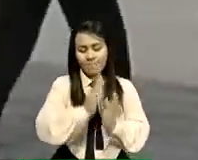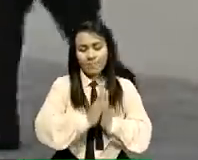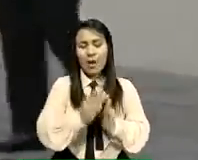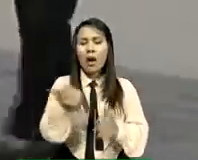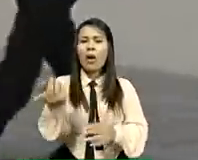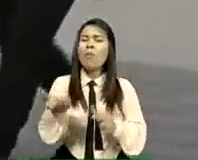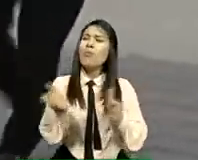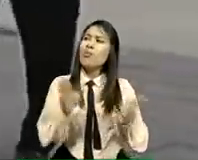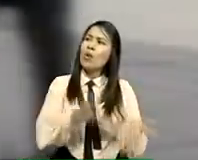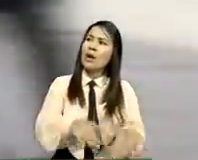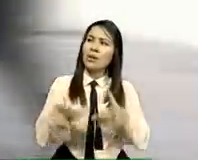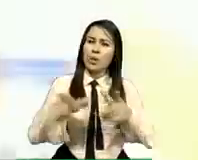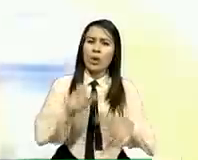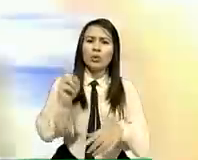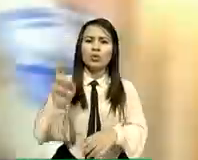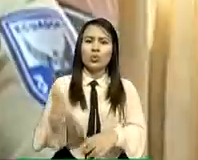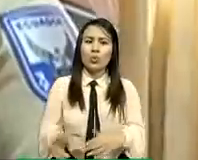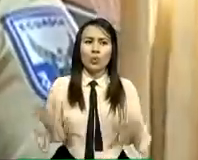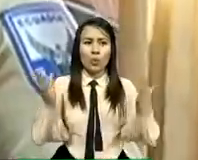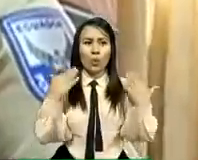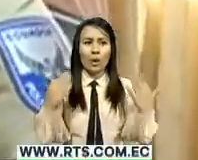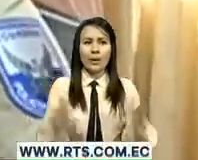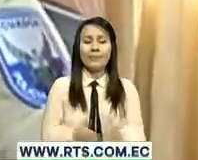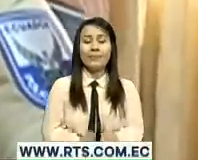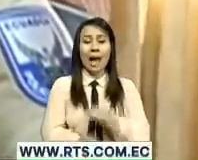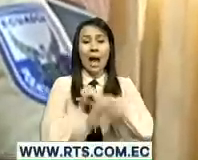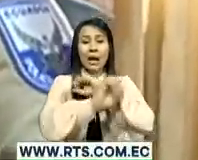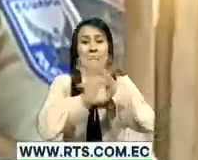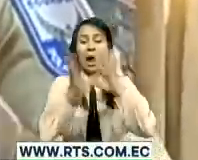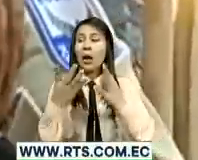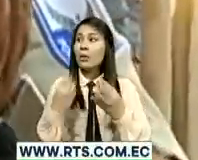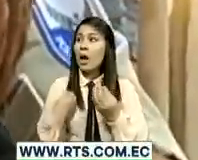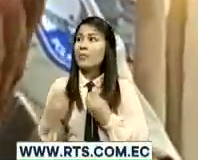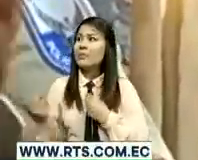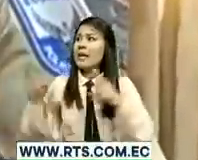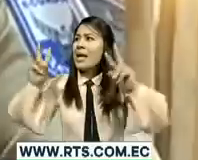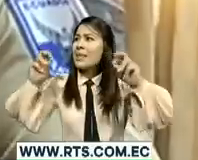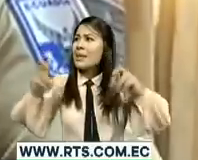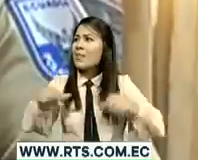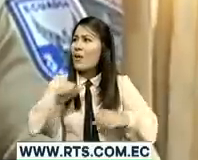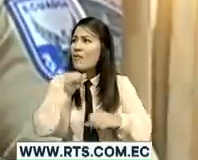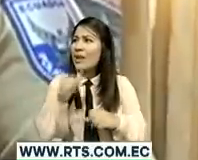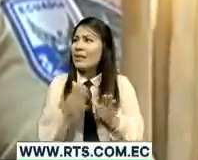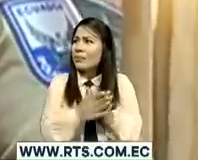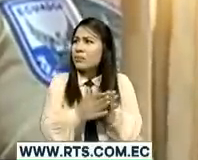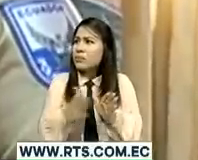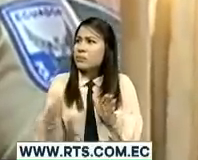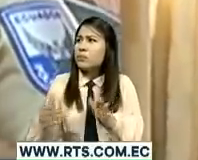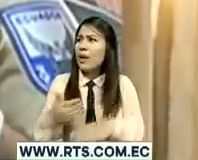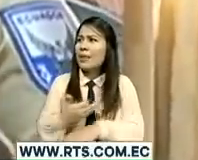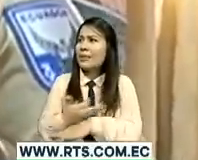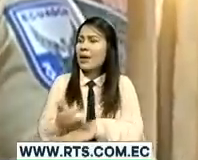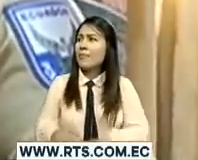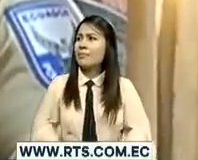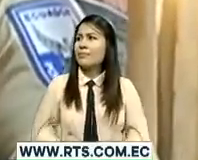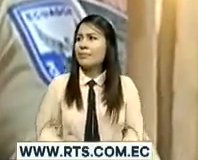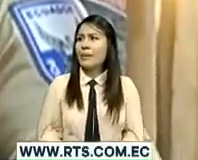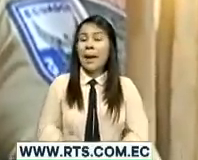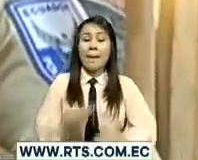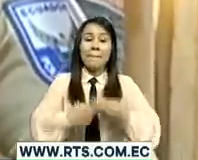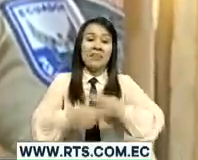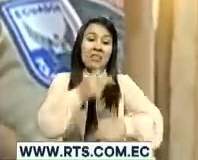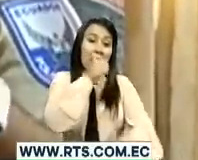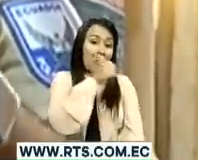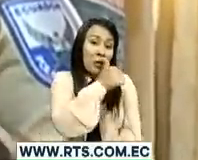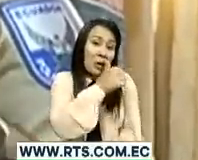en el suroeste de Guayaquil. Nos da clara cuenta que es un tema de tal vez de territorio, tal vez de microtráfico, tal vez